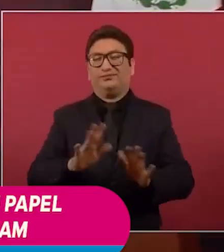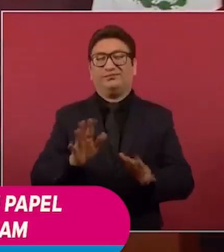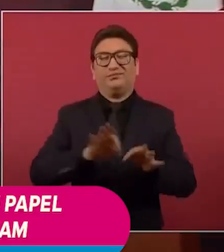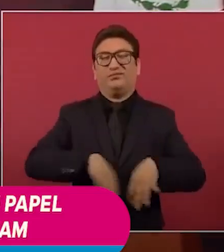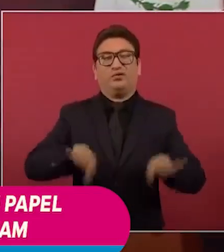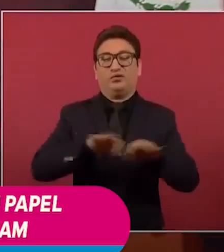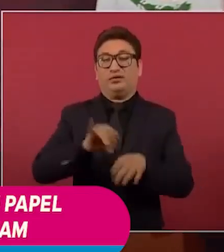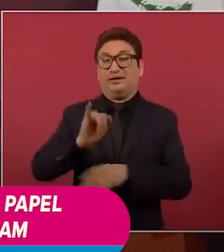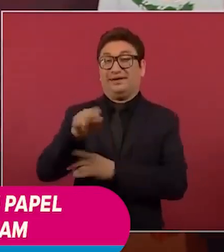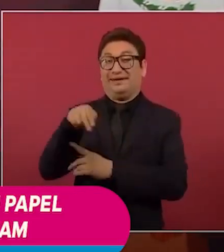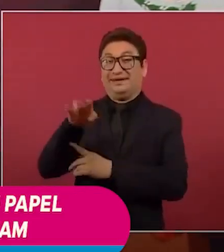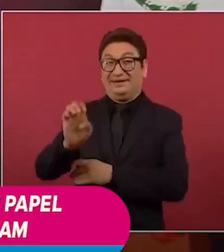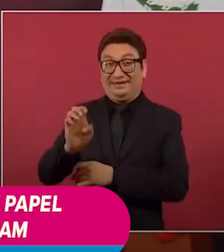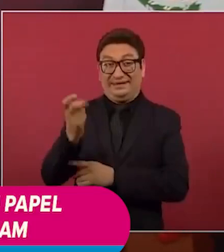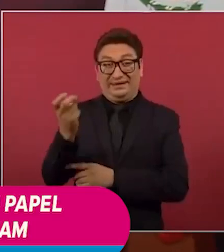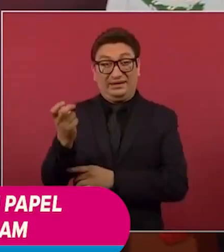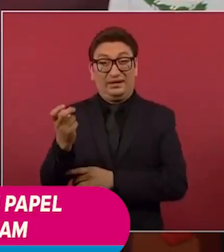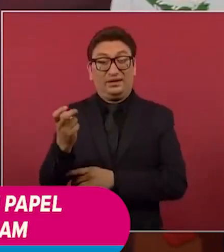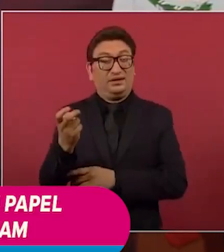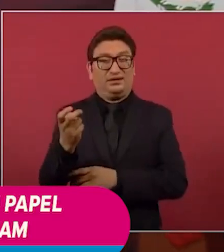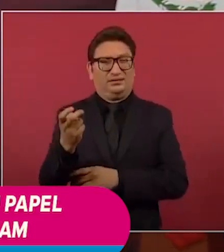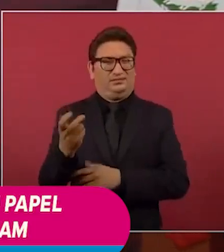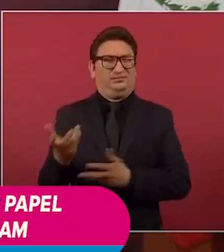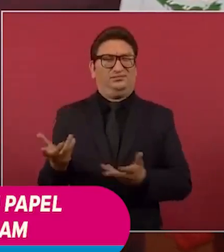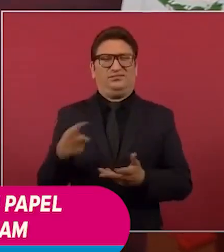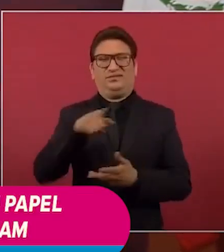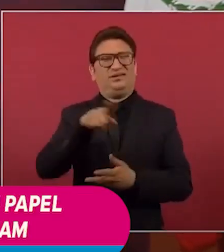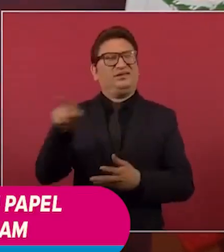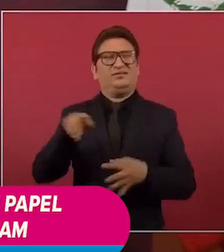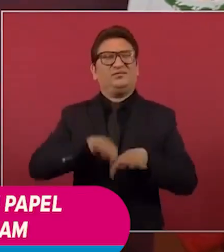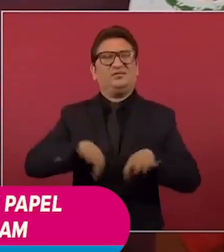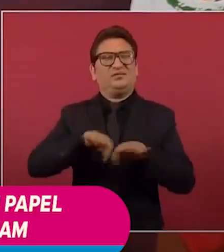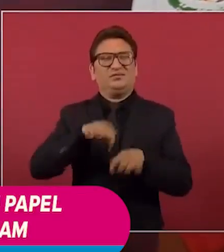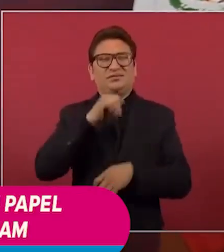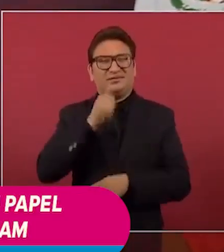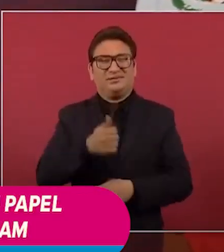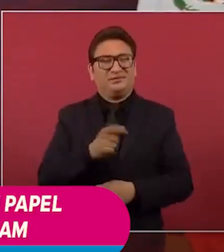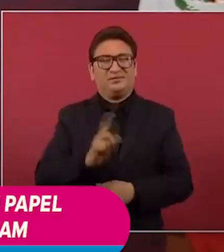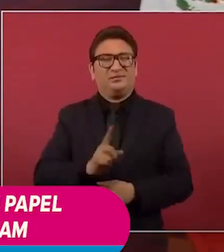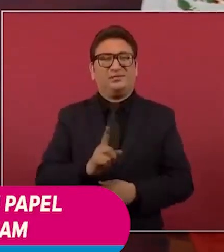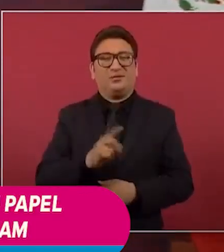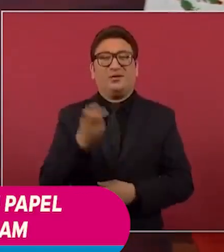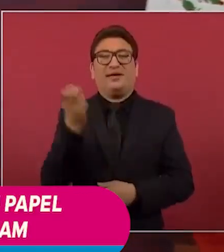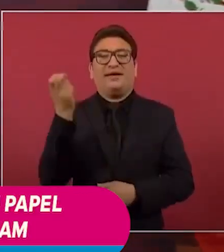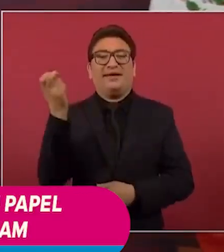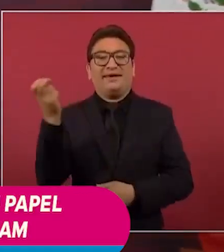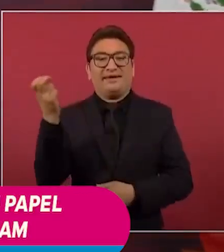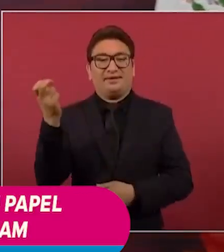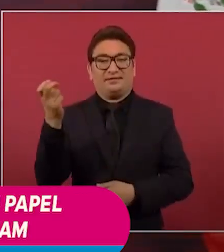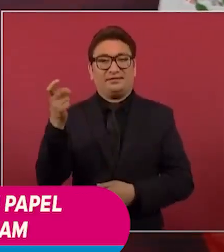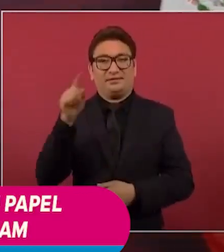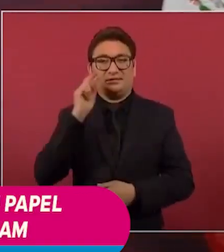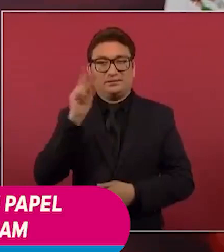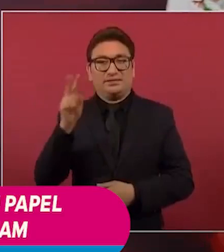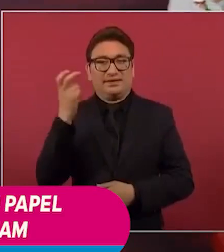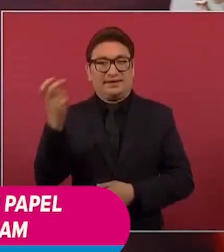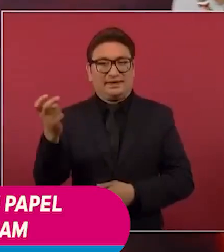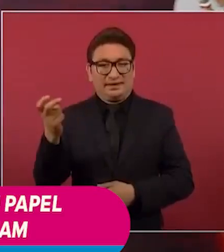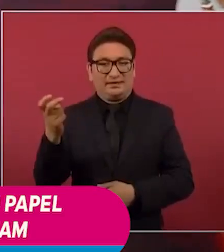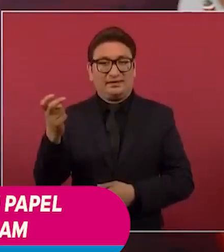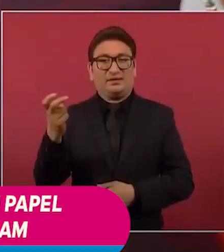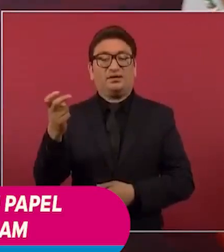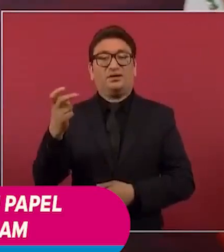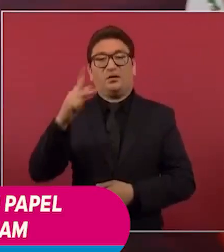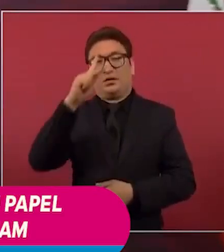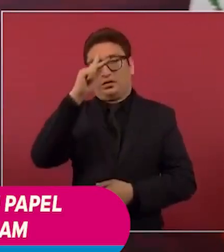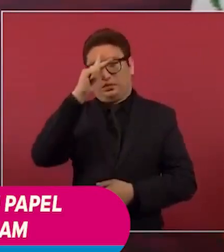el INE? No, no, no, no. Es esto. Es una